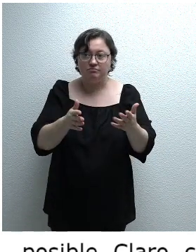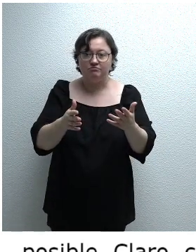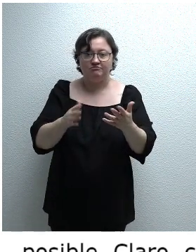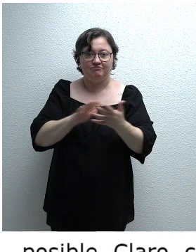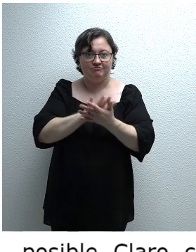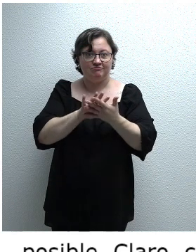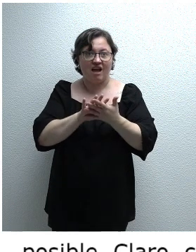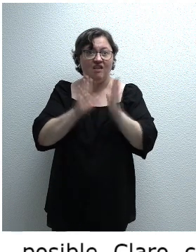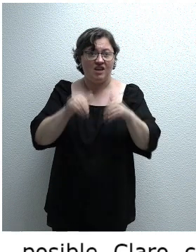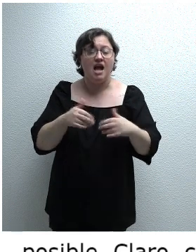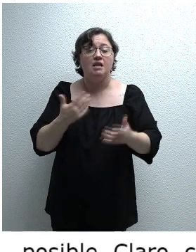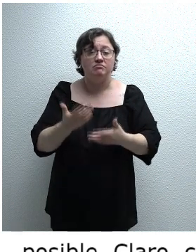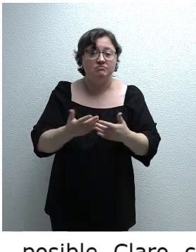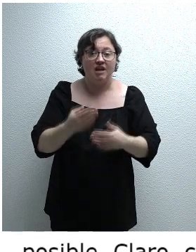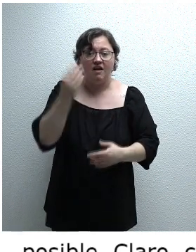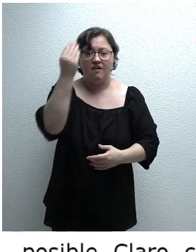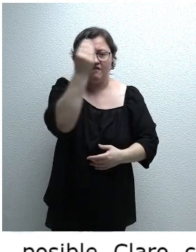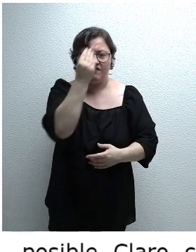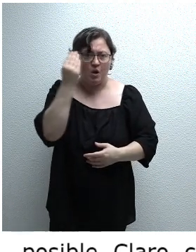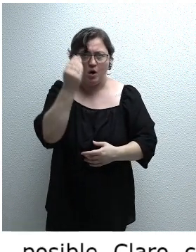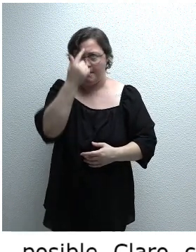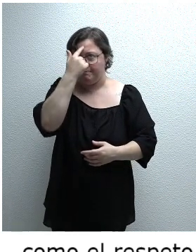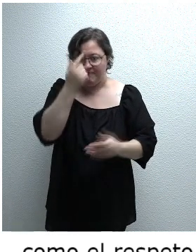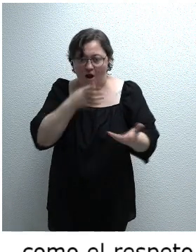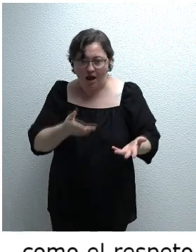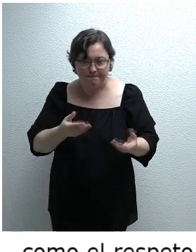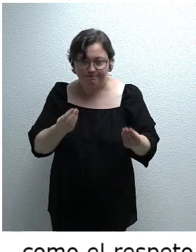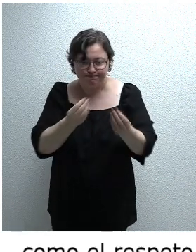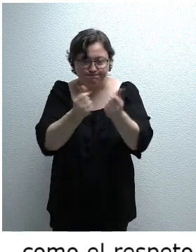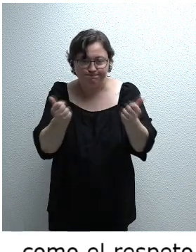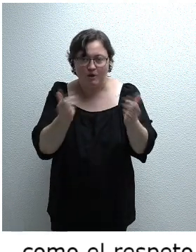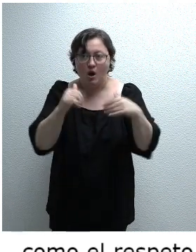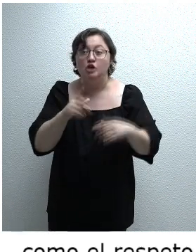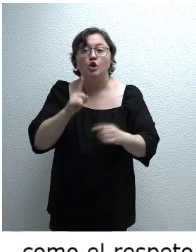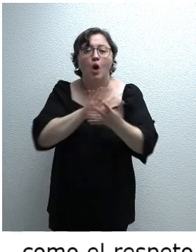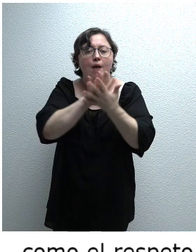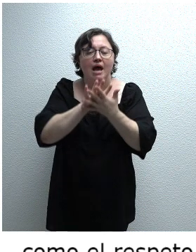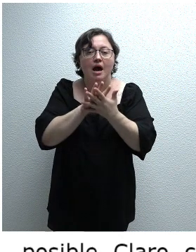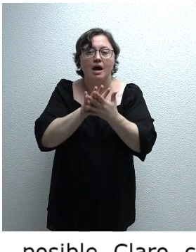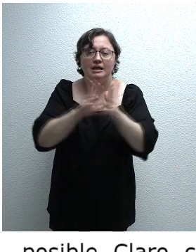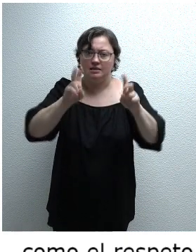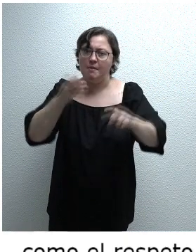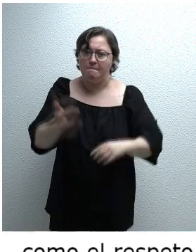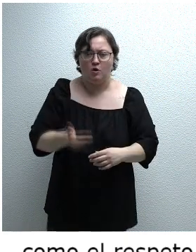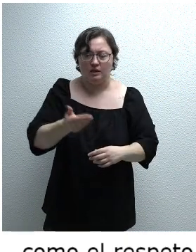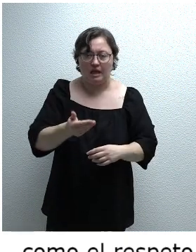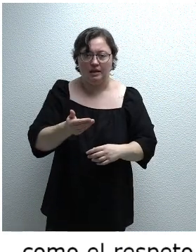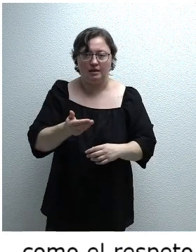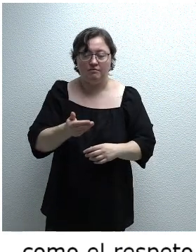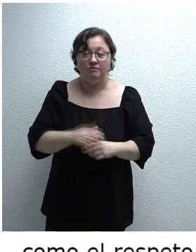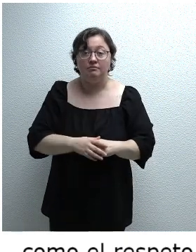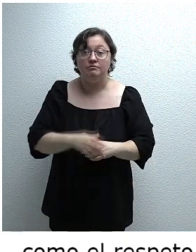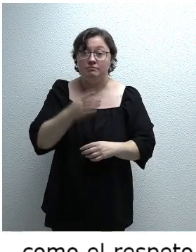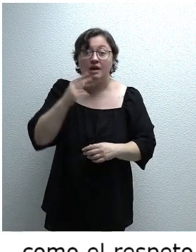la pervivencia de esta figura tal y como la tenemos. Entonces, bueno, solamente subrayar este asunto porque igual que